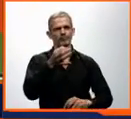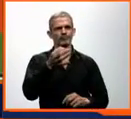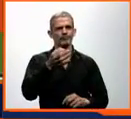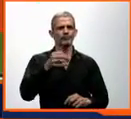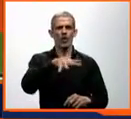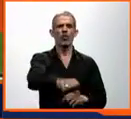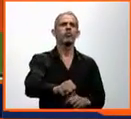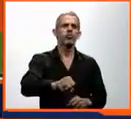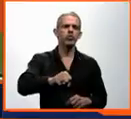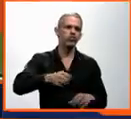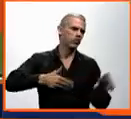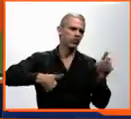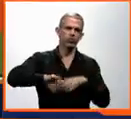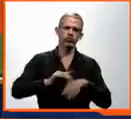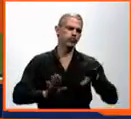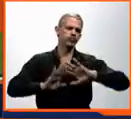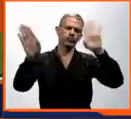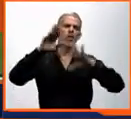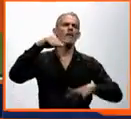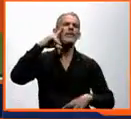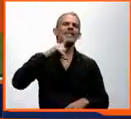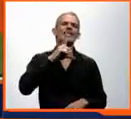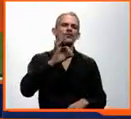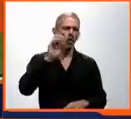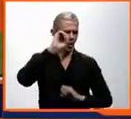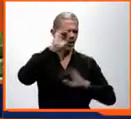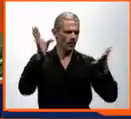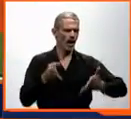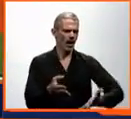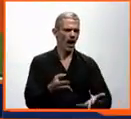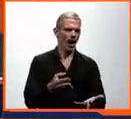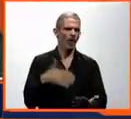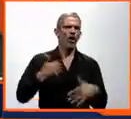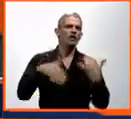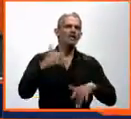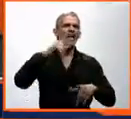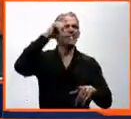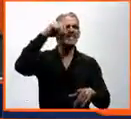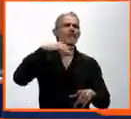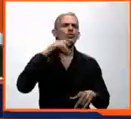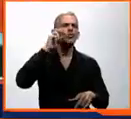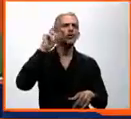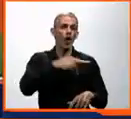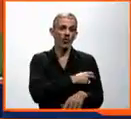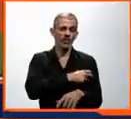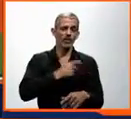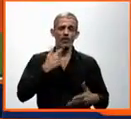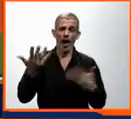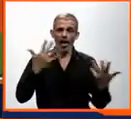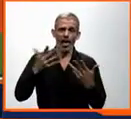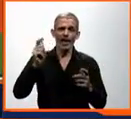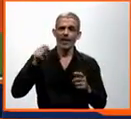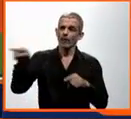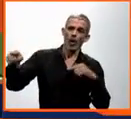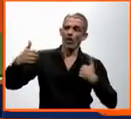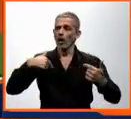Milito, que siempre pivoteando cuando se tira atrás, da la claridad. Un acelere de Centurión, la defensa de Quilmes que duda en quién lo marca o